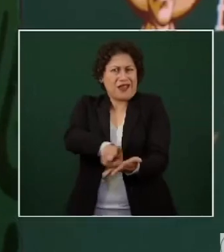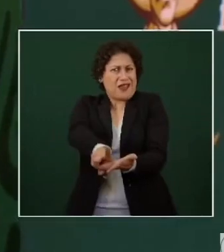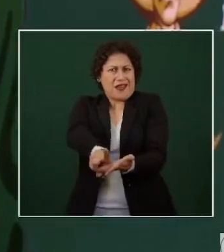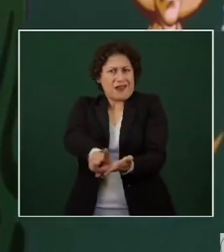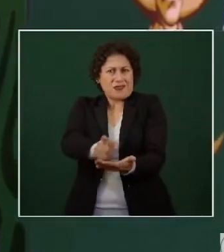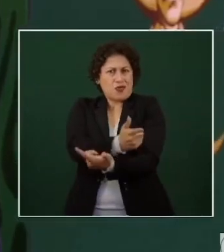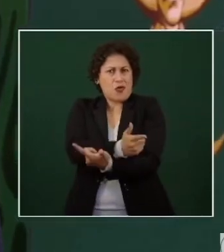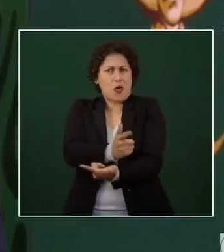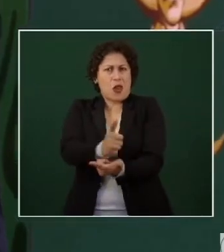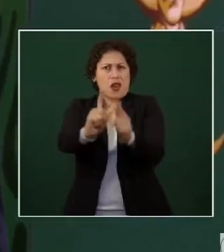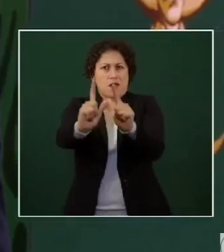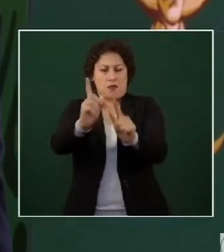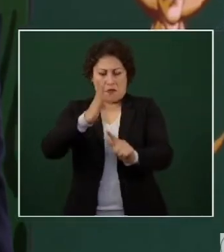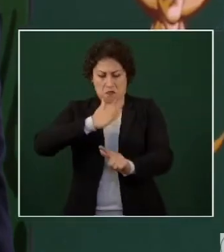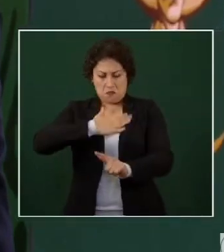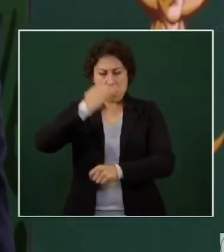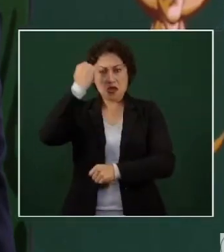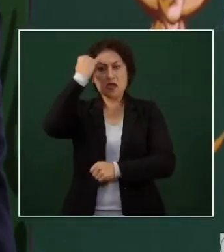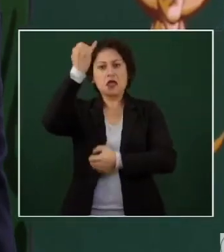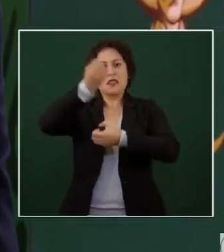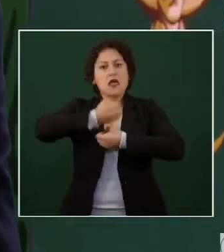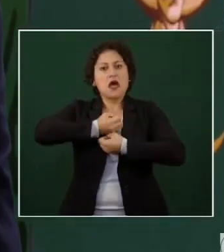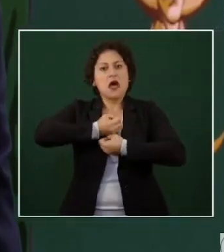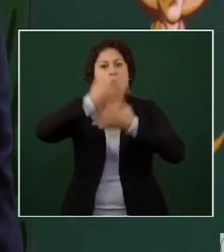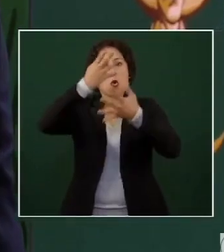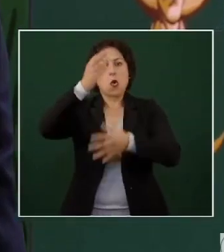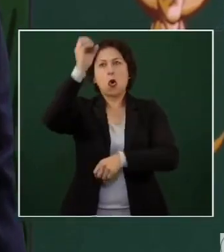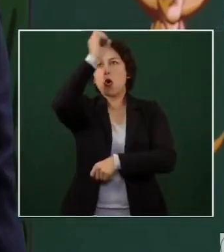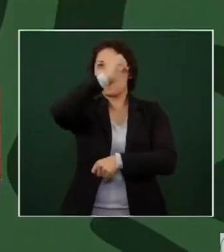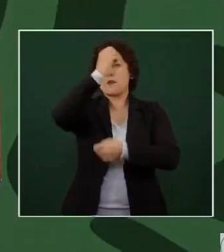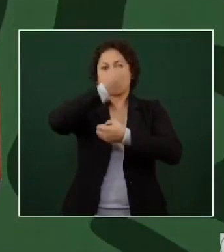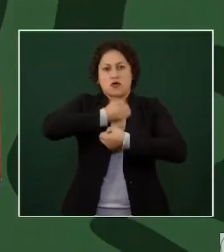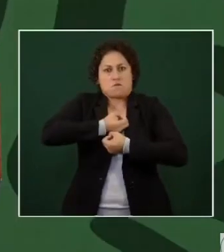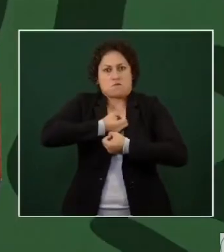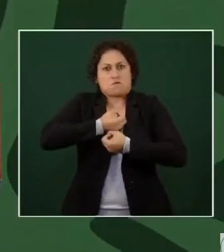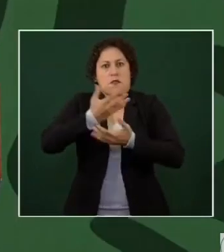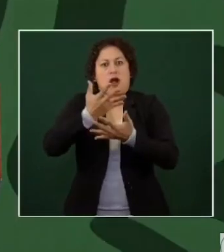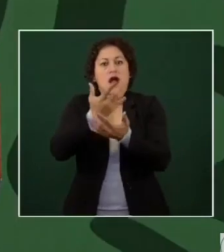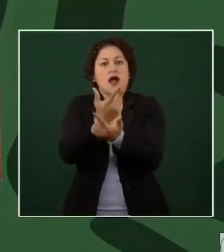manifestación de las ideas, el de la libre manifestación,